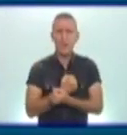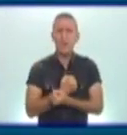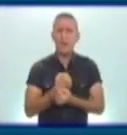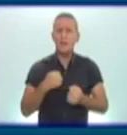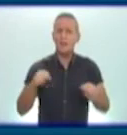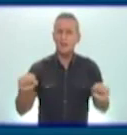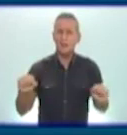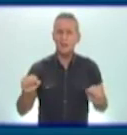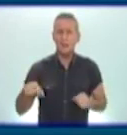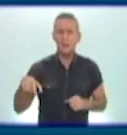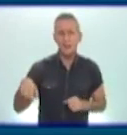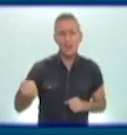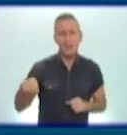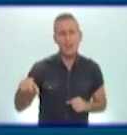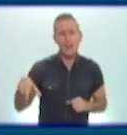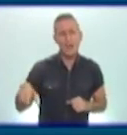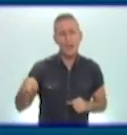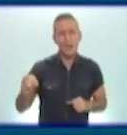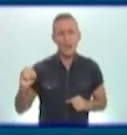revista Pionero, octubre del año